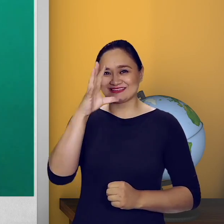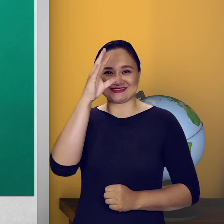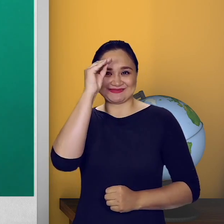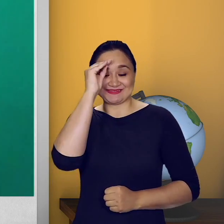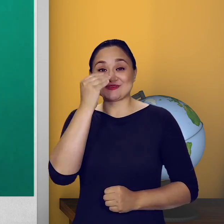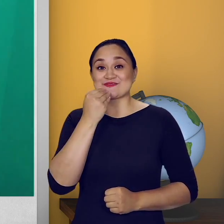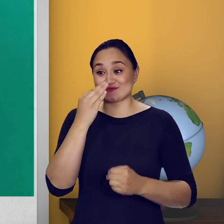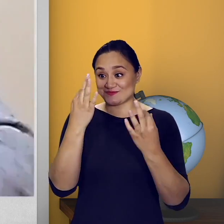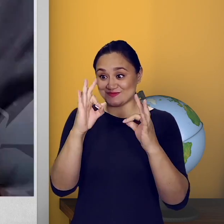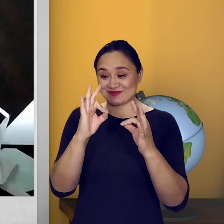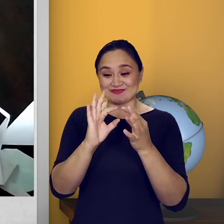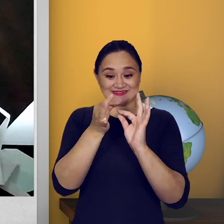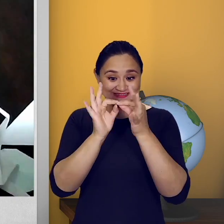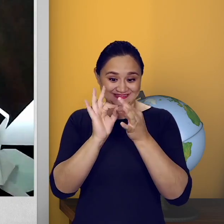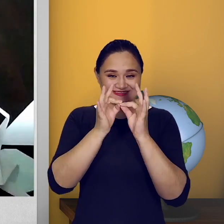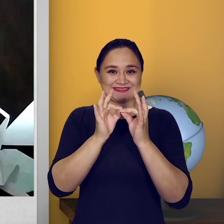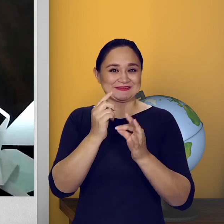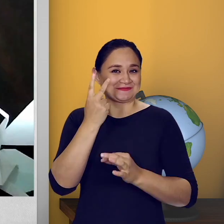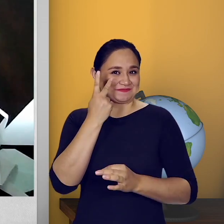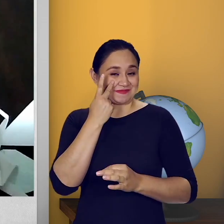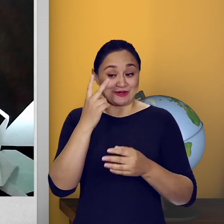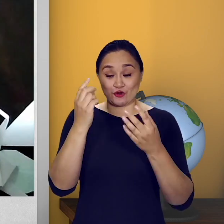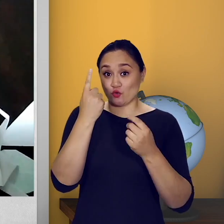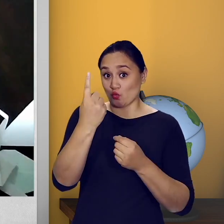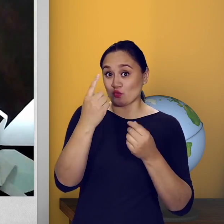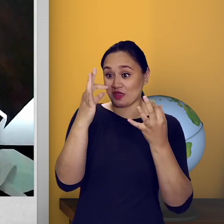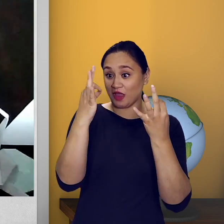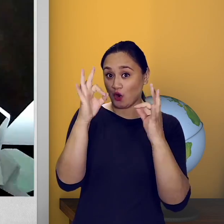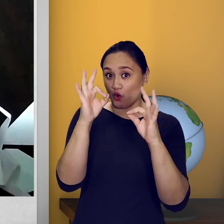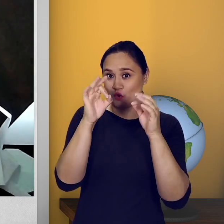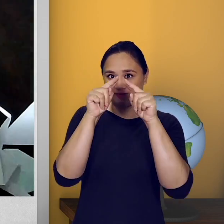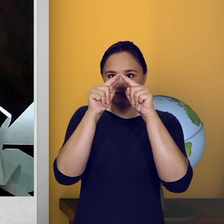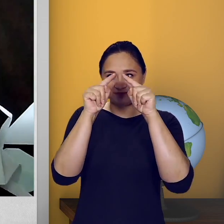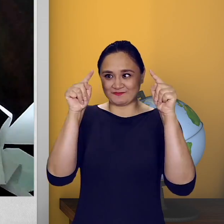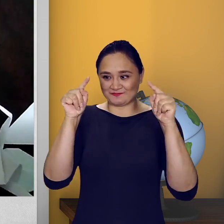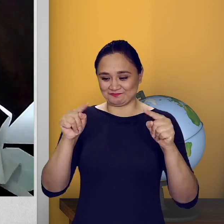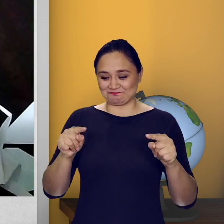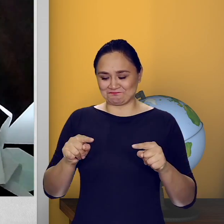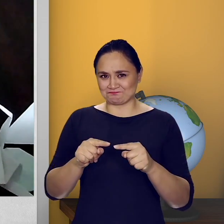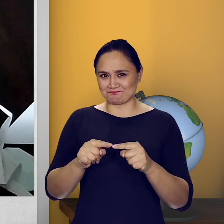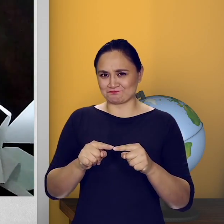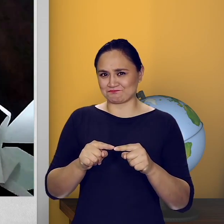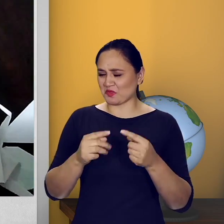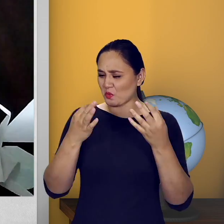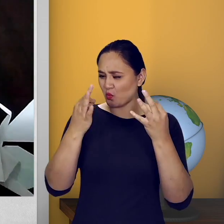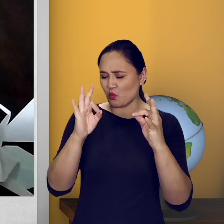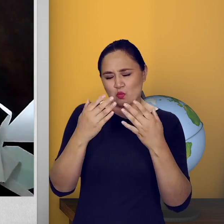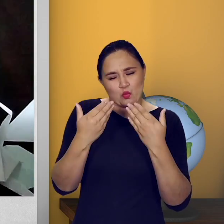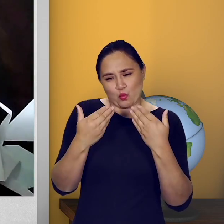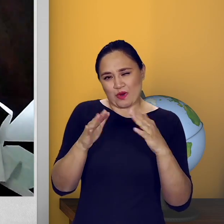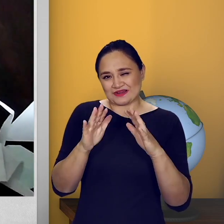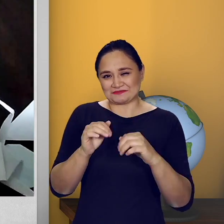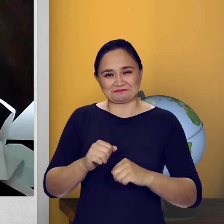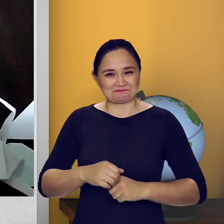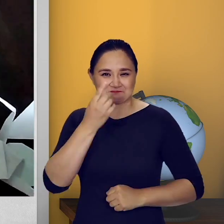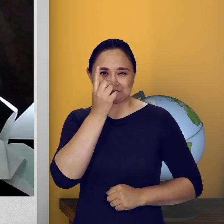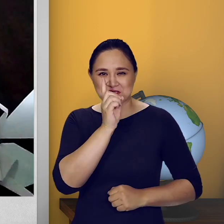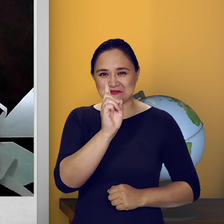hacer una grulla. Para esto necesitamos una hoja cuadrada. Puede ser de cualquier papel.